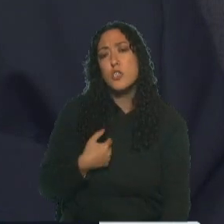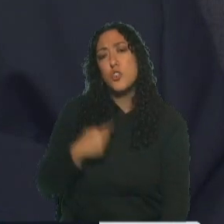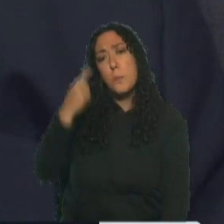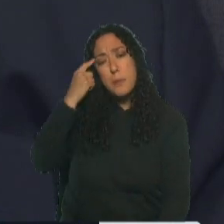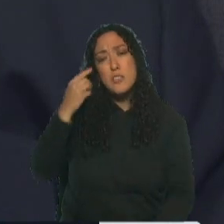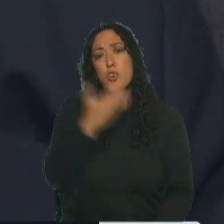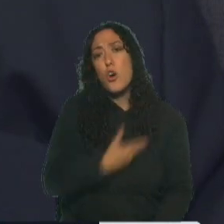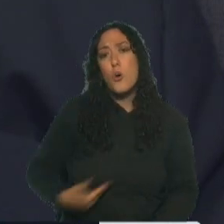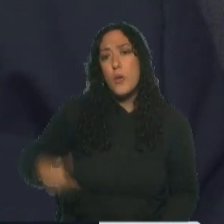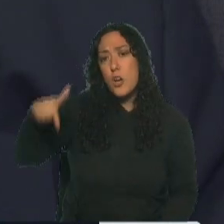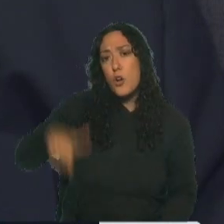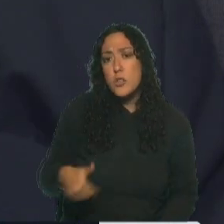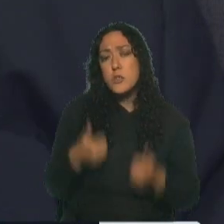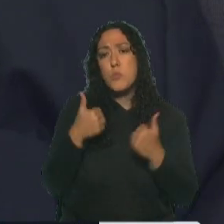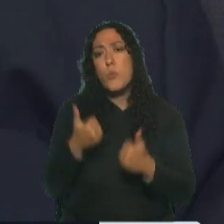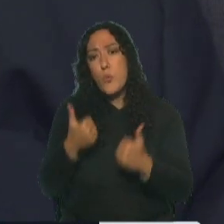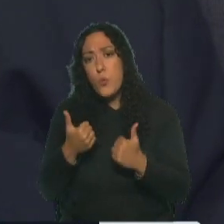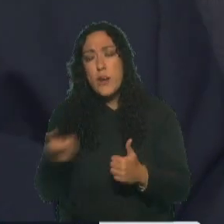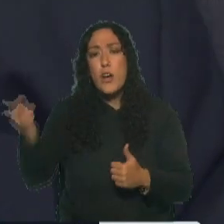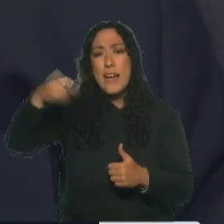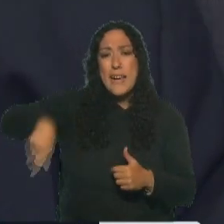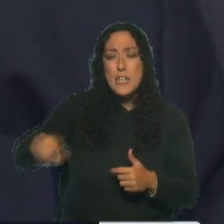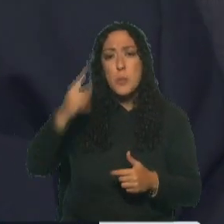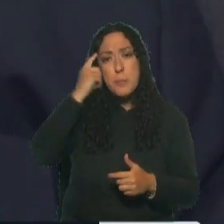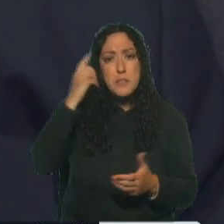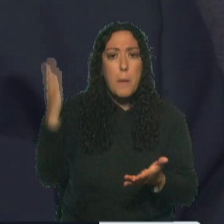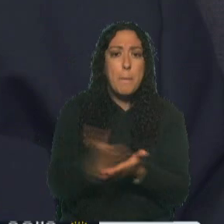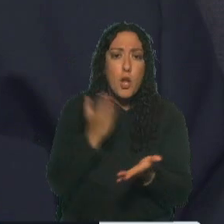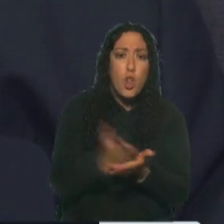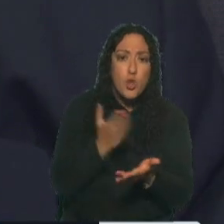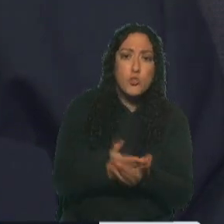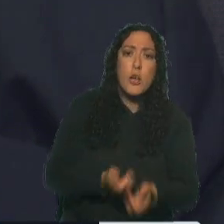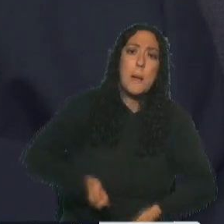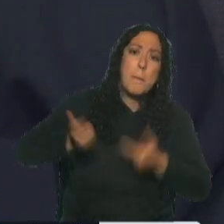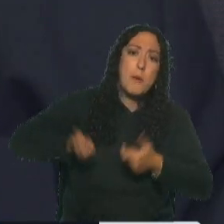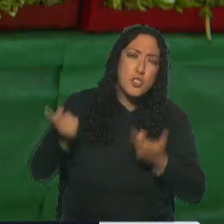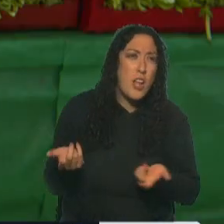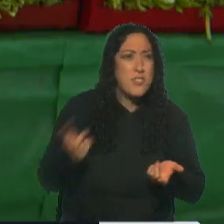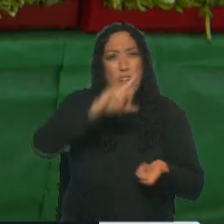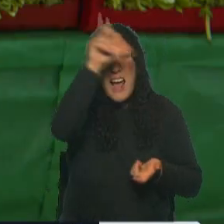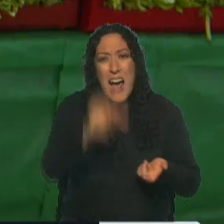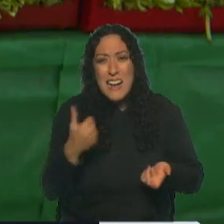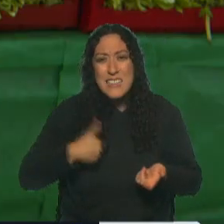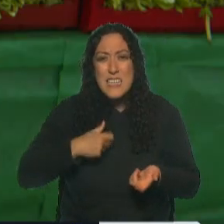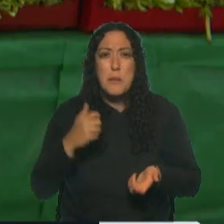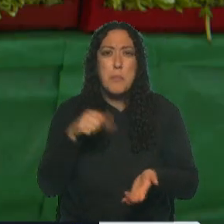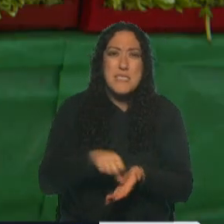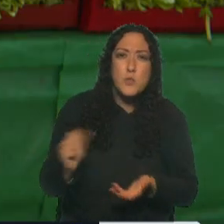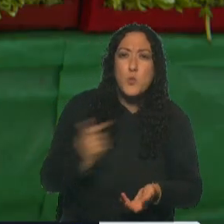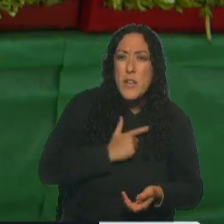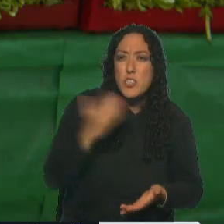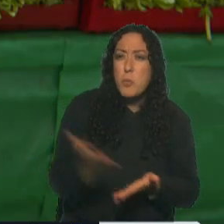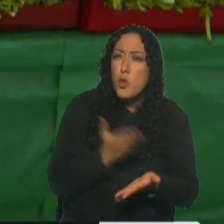este gobierno me parece muy buena porque ellos es producir y exportar y nosotros podemos producir tanto, pero tanto en nuestro país que podemos